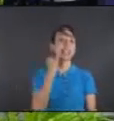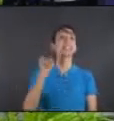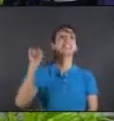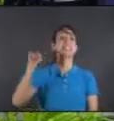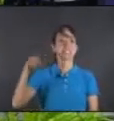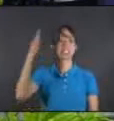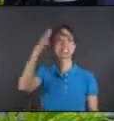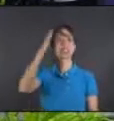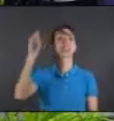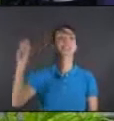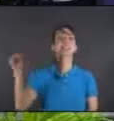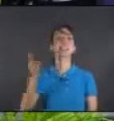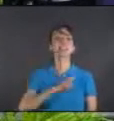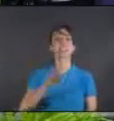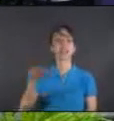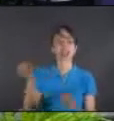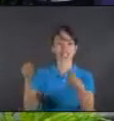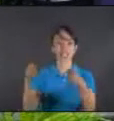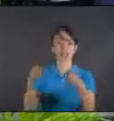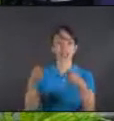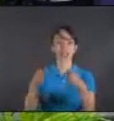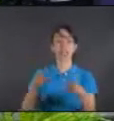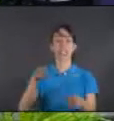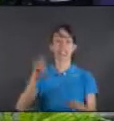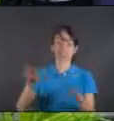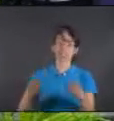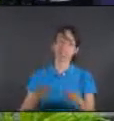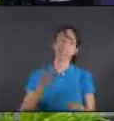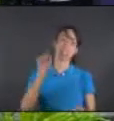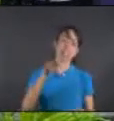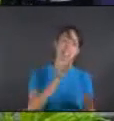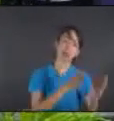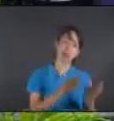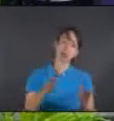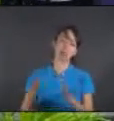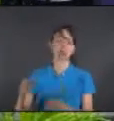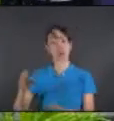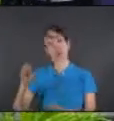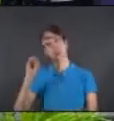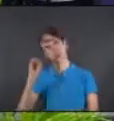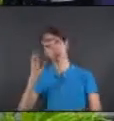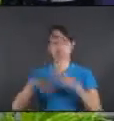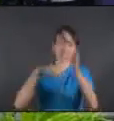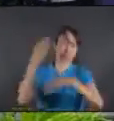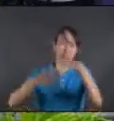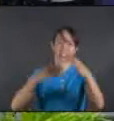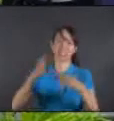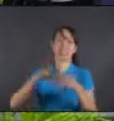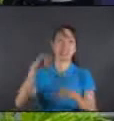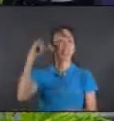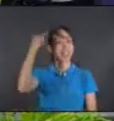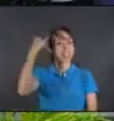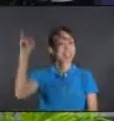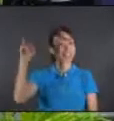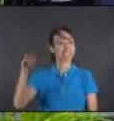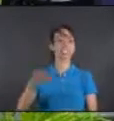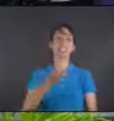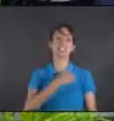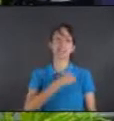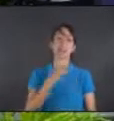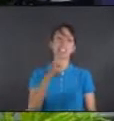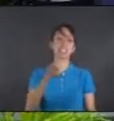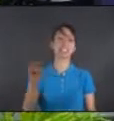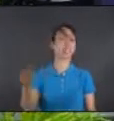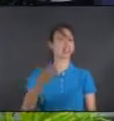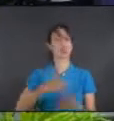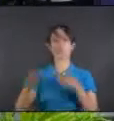Todas, absolutamente todas, a los que amamos a Dios. Entonces, Dios